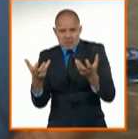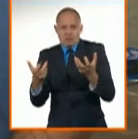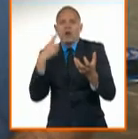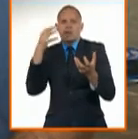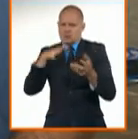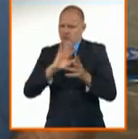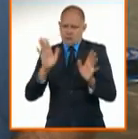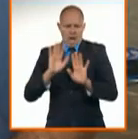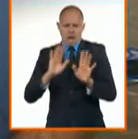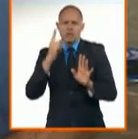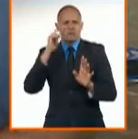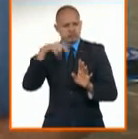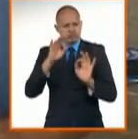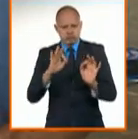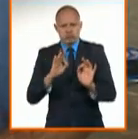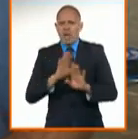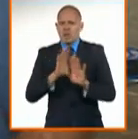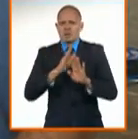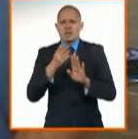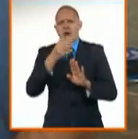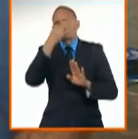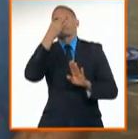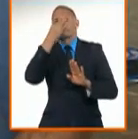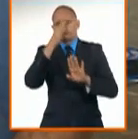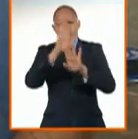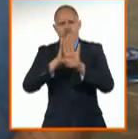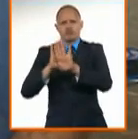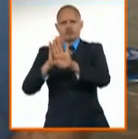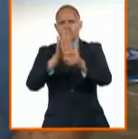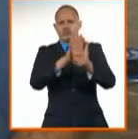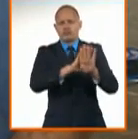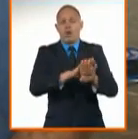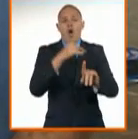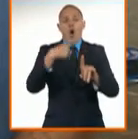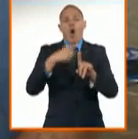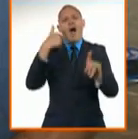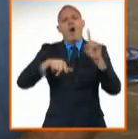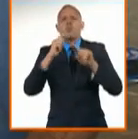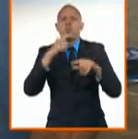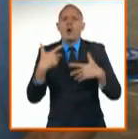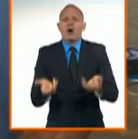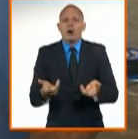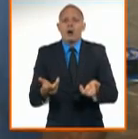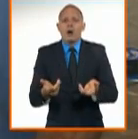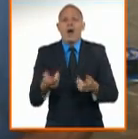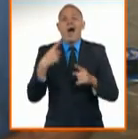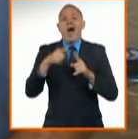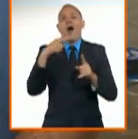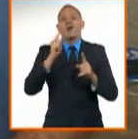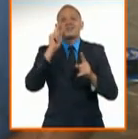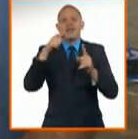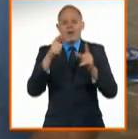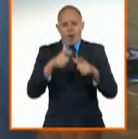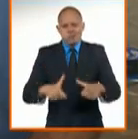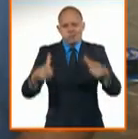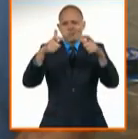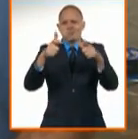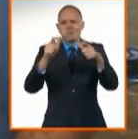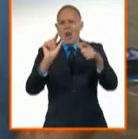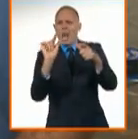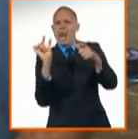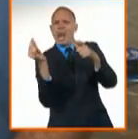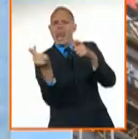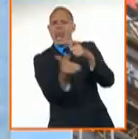prueba de med y cidad cartera se trabaja en las terminaciones que son aislamiento técnico y hojalatería del